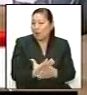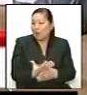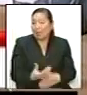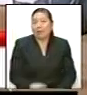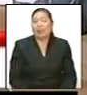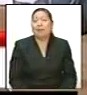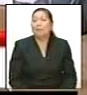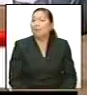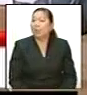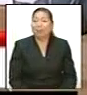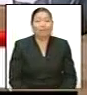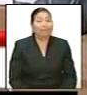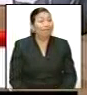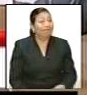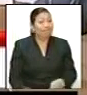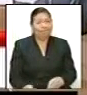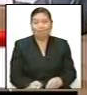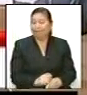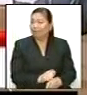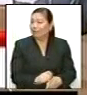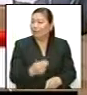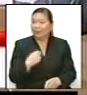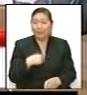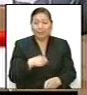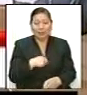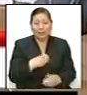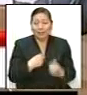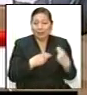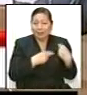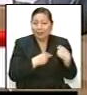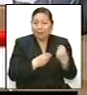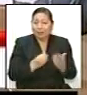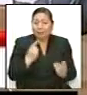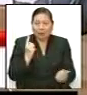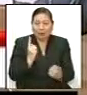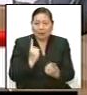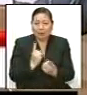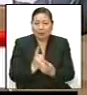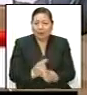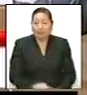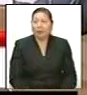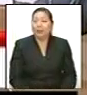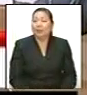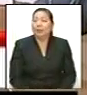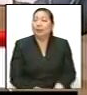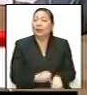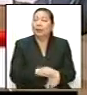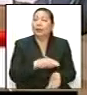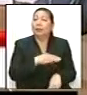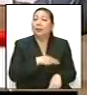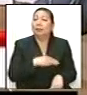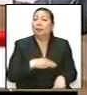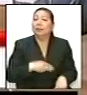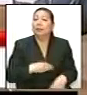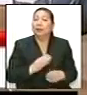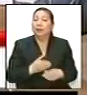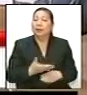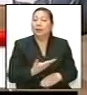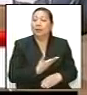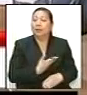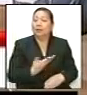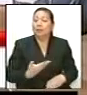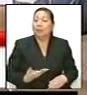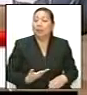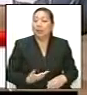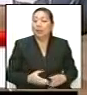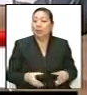pero definitivamente es una tarea que nosotros la podemos asumir de manera directa, señor presidente del Consejo de Ministros, a través de la presidencia